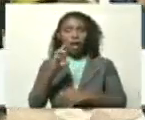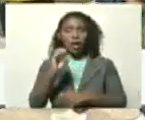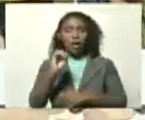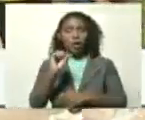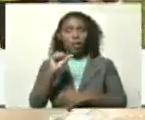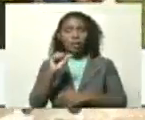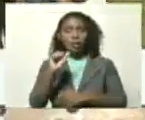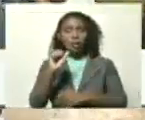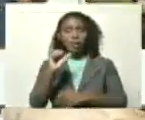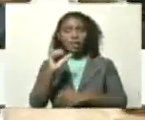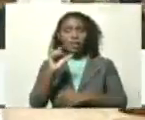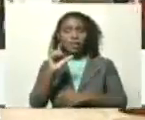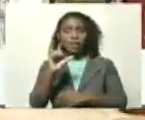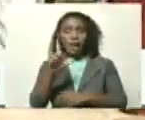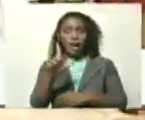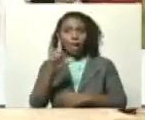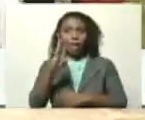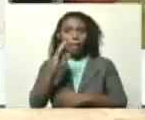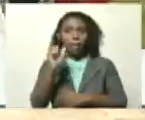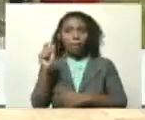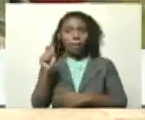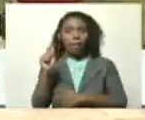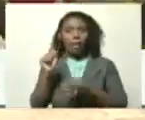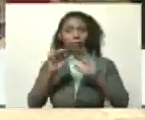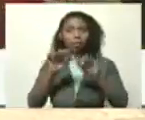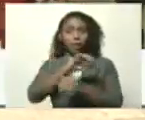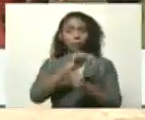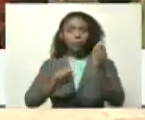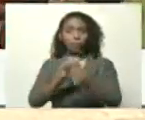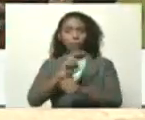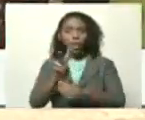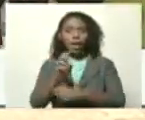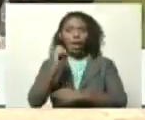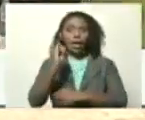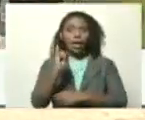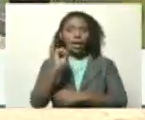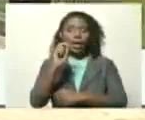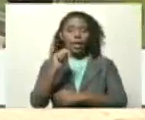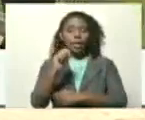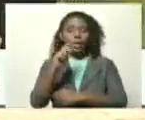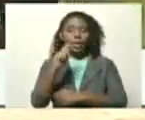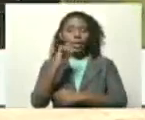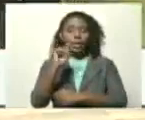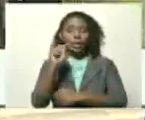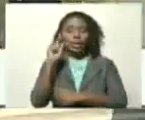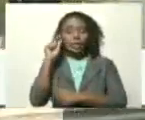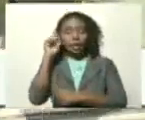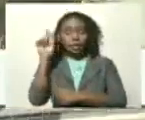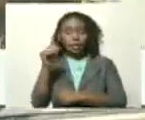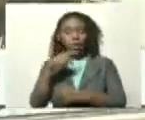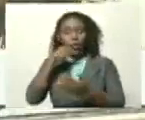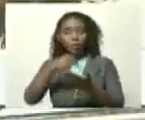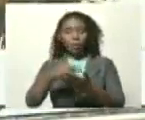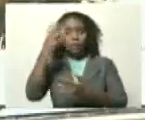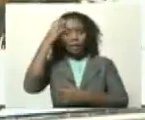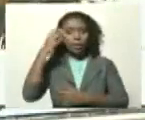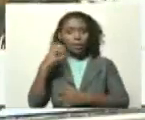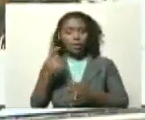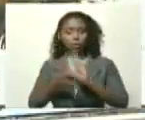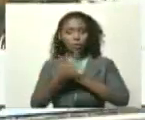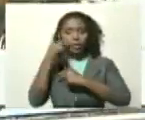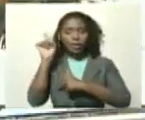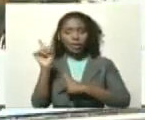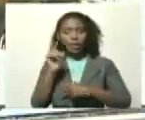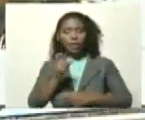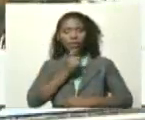Gil y también subsecretaria Inti Hinojosa. A partir de este momento, como lo mencionabas, Gisette, hay grandes retos para este